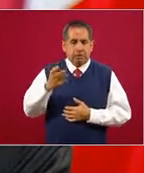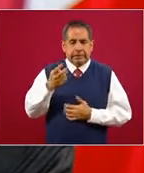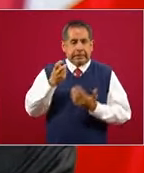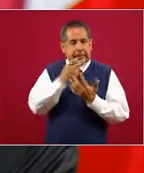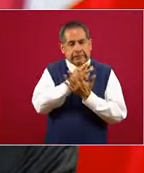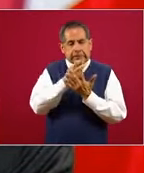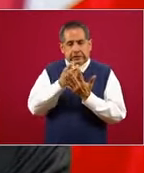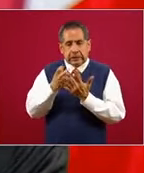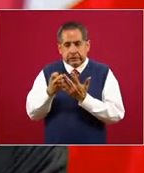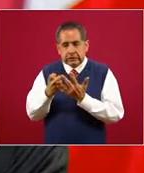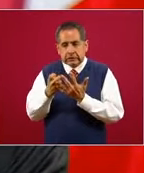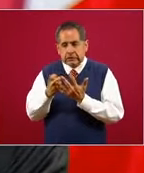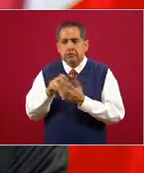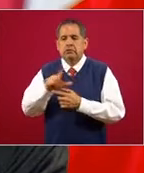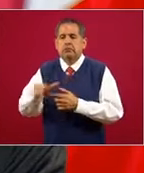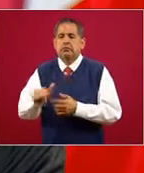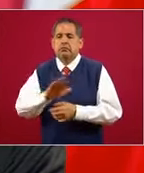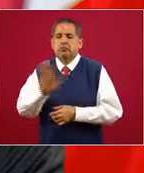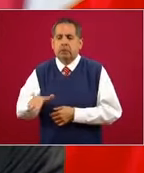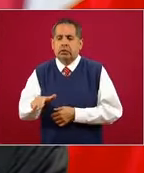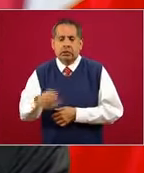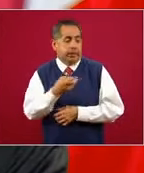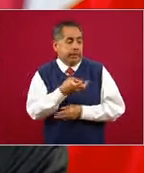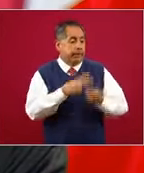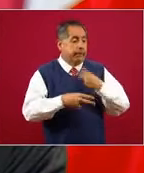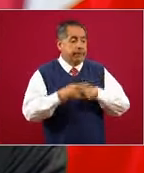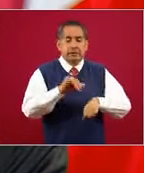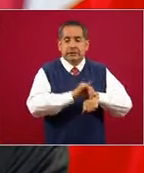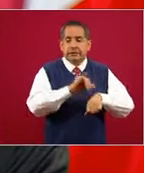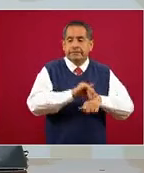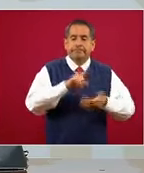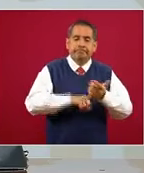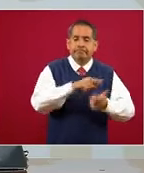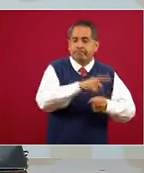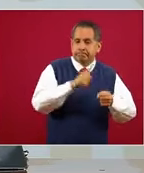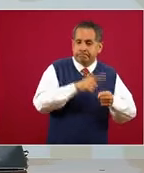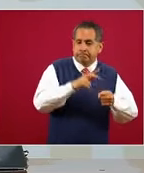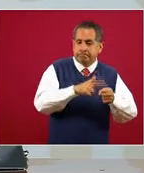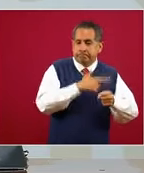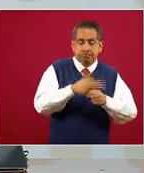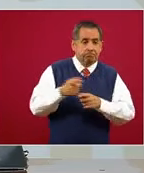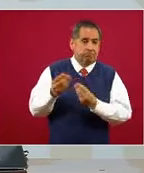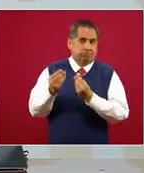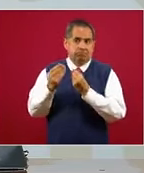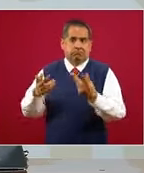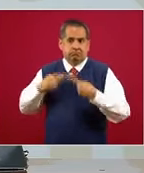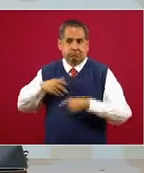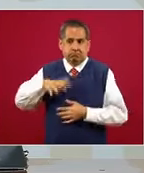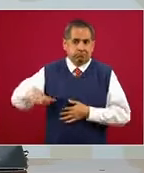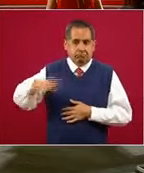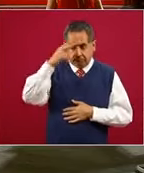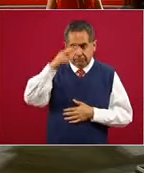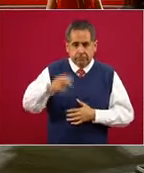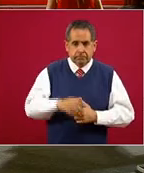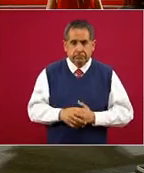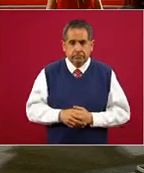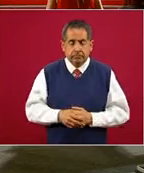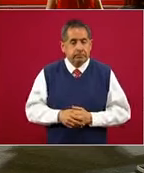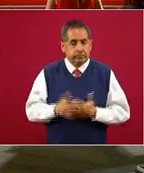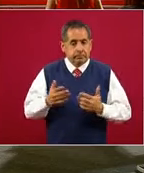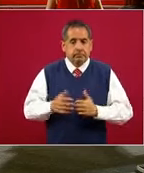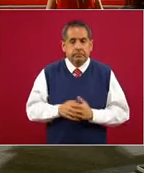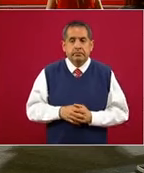causas que llevan a la muerte gruesamente de una tercera parte de la población de México.